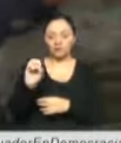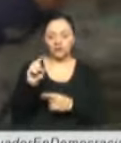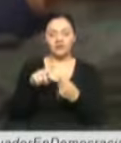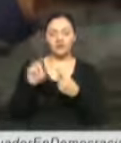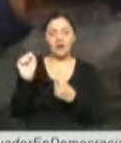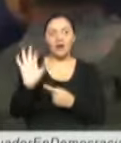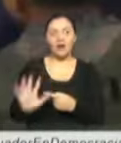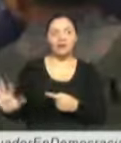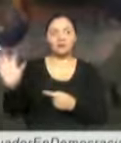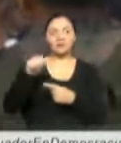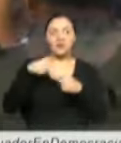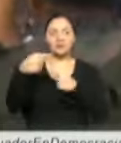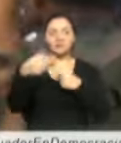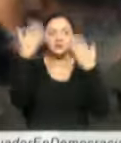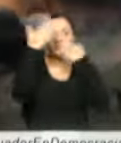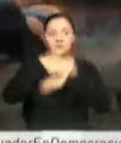de